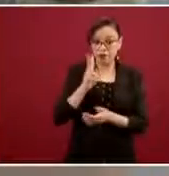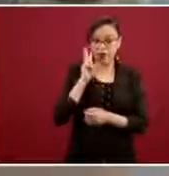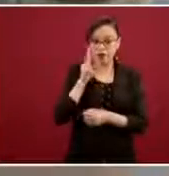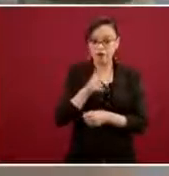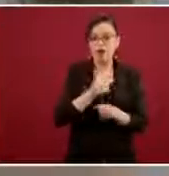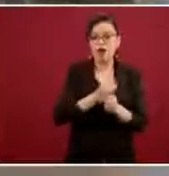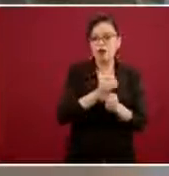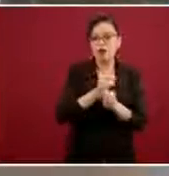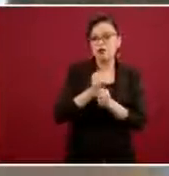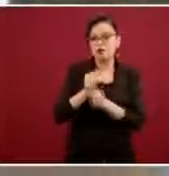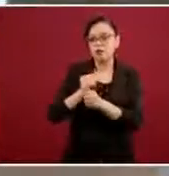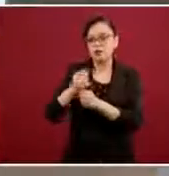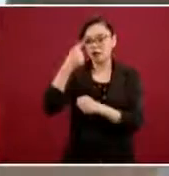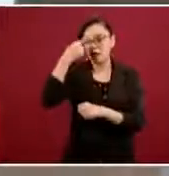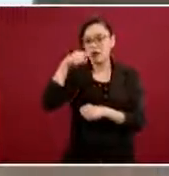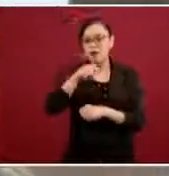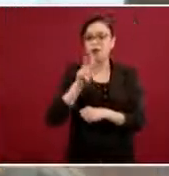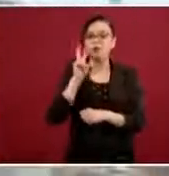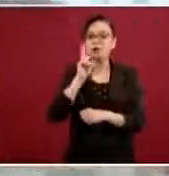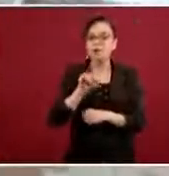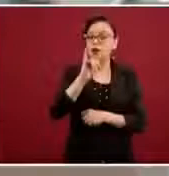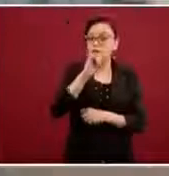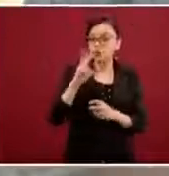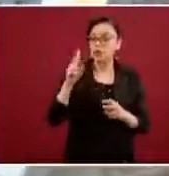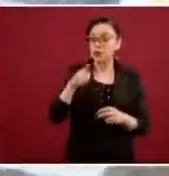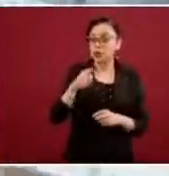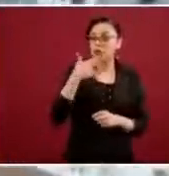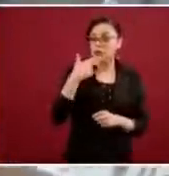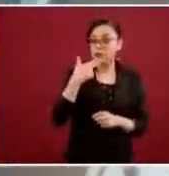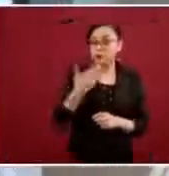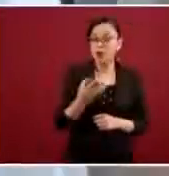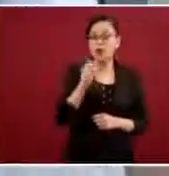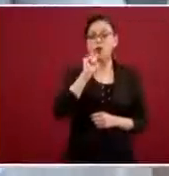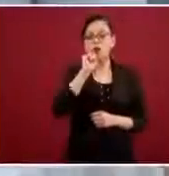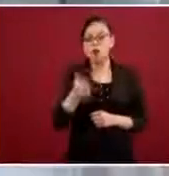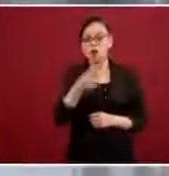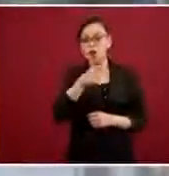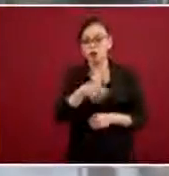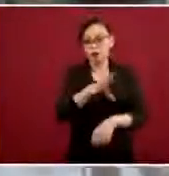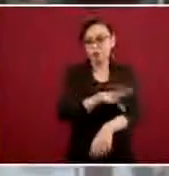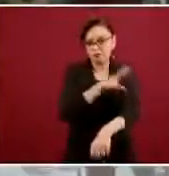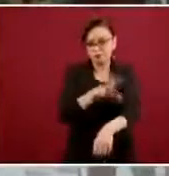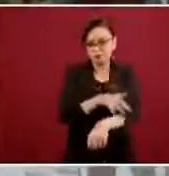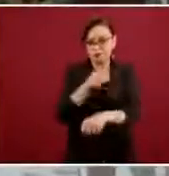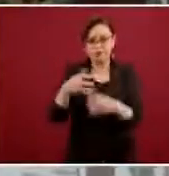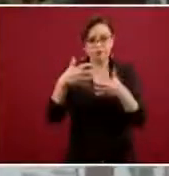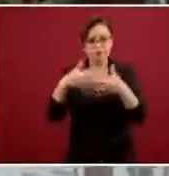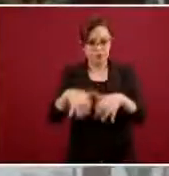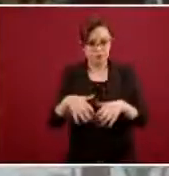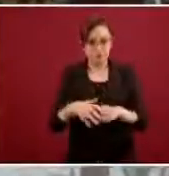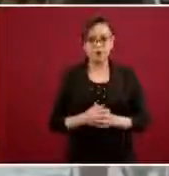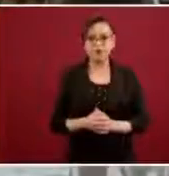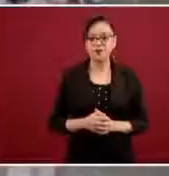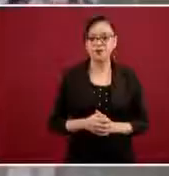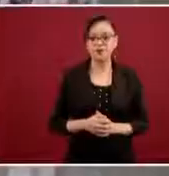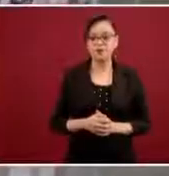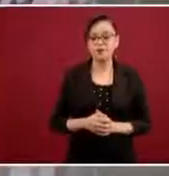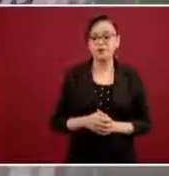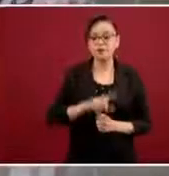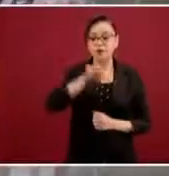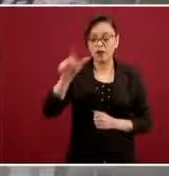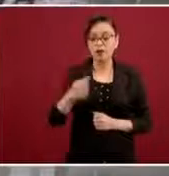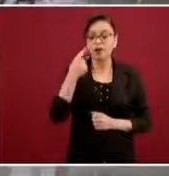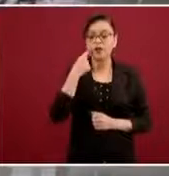mecánico para su prueba de funcionalidad neumática y electrónica. Asimismo, se realiza un levantamiento de los consumibles